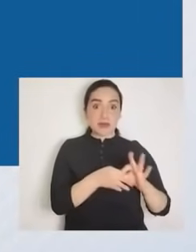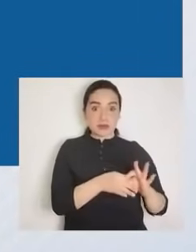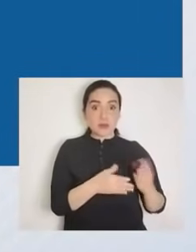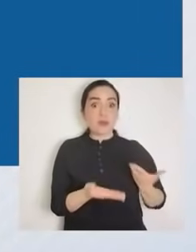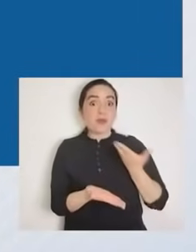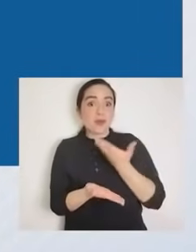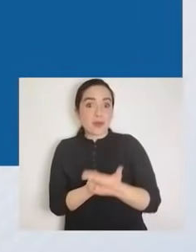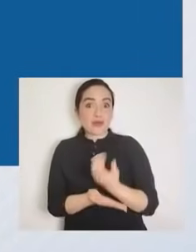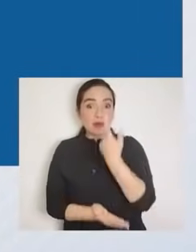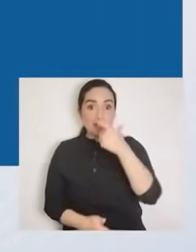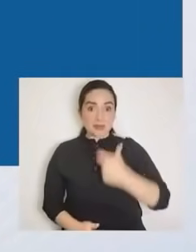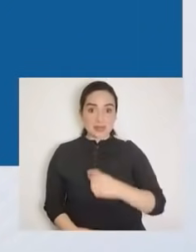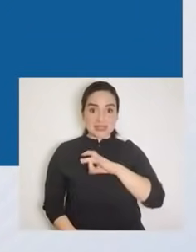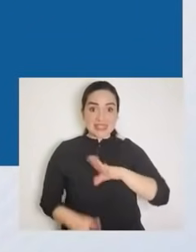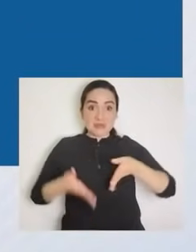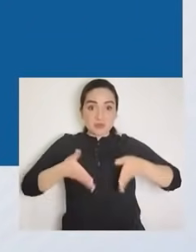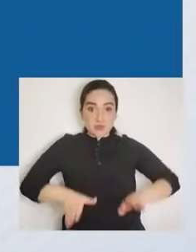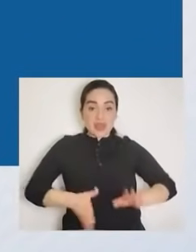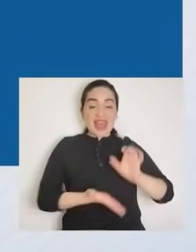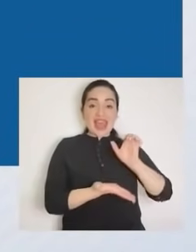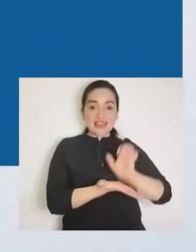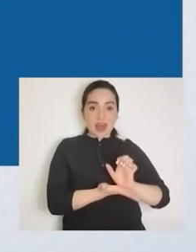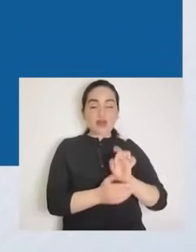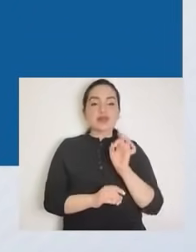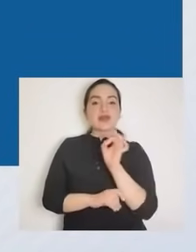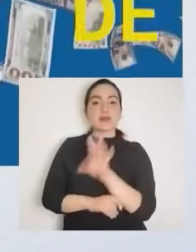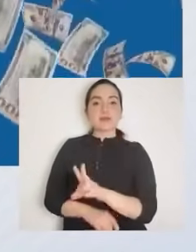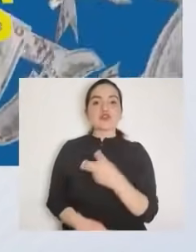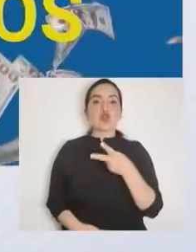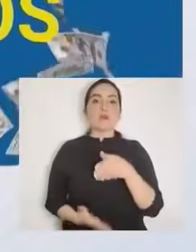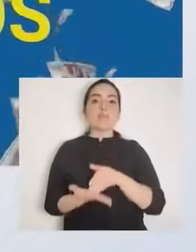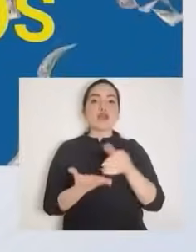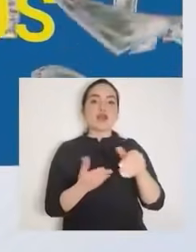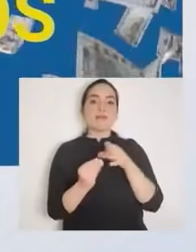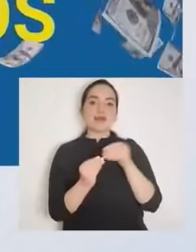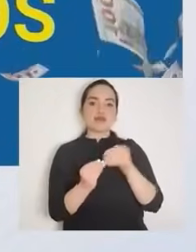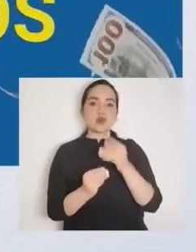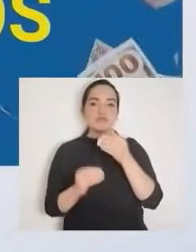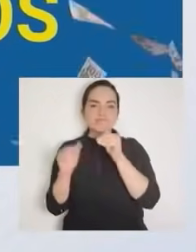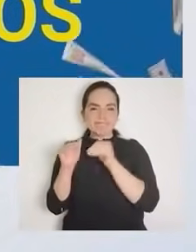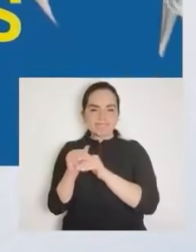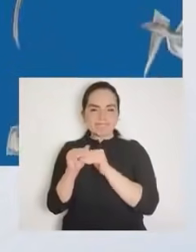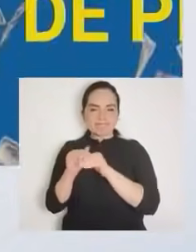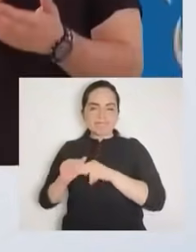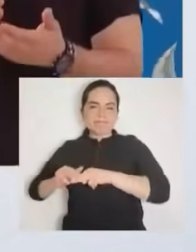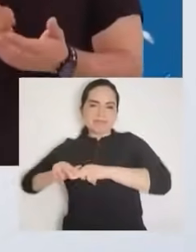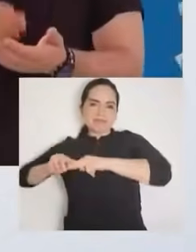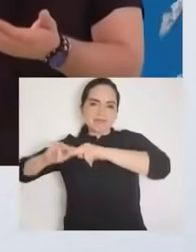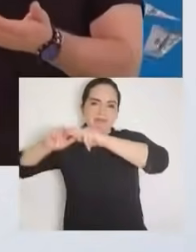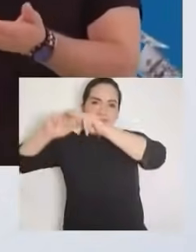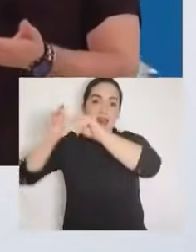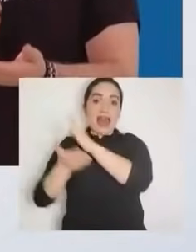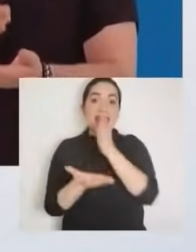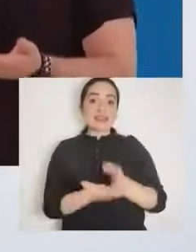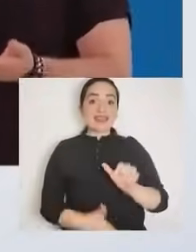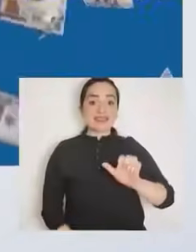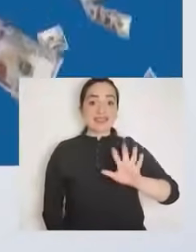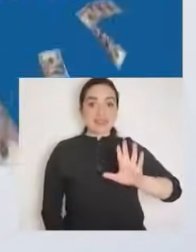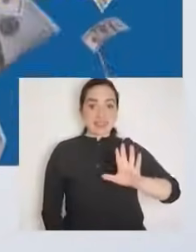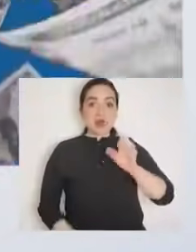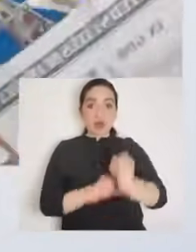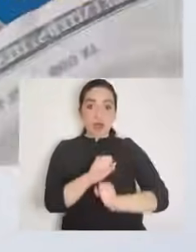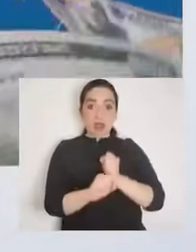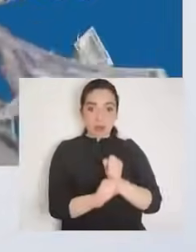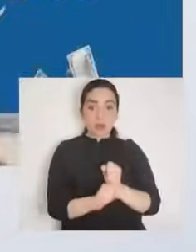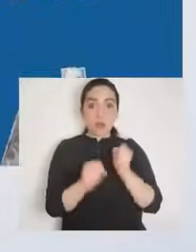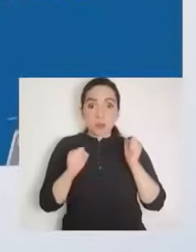eso proponemos. Por cada chileno nacido, el Estado depositará 2 millones de pesos en una cuenta rentando hasta